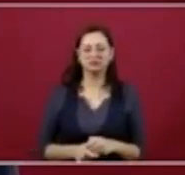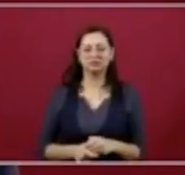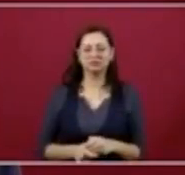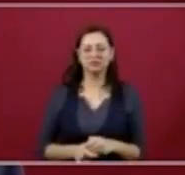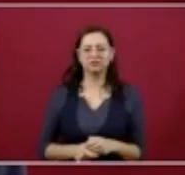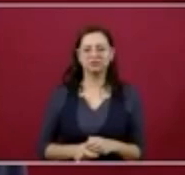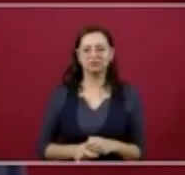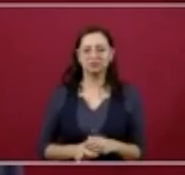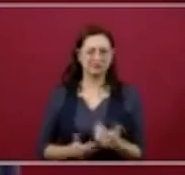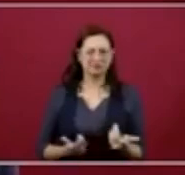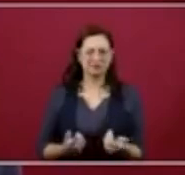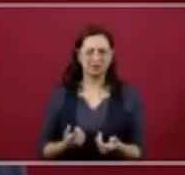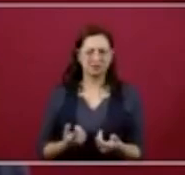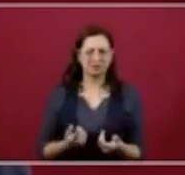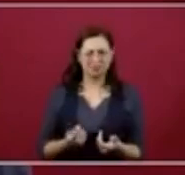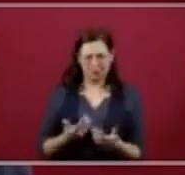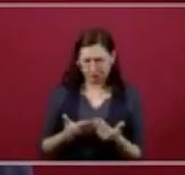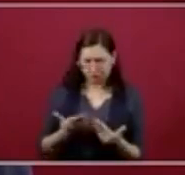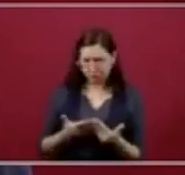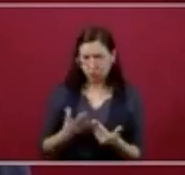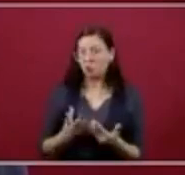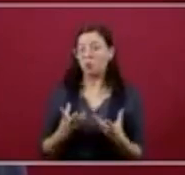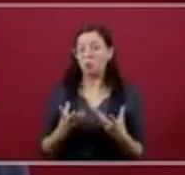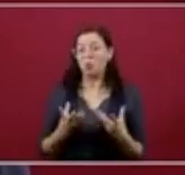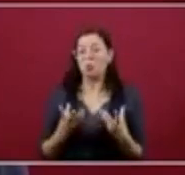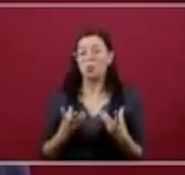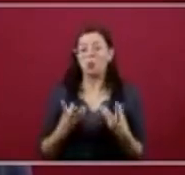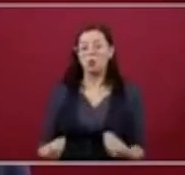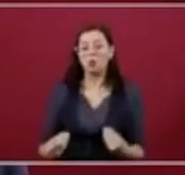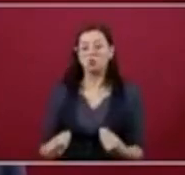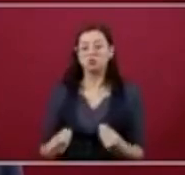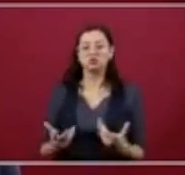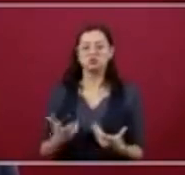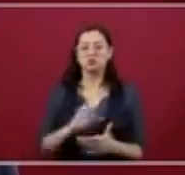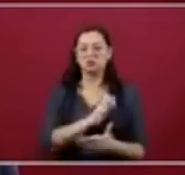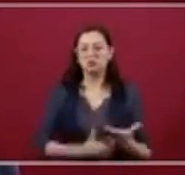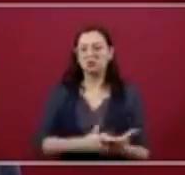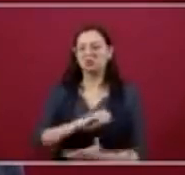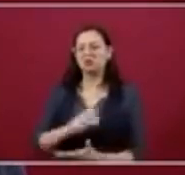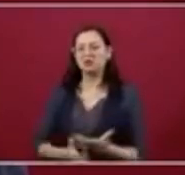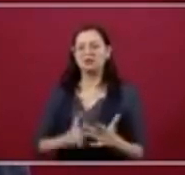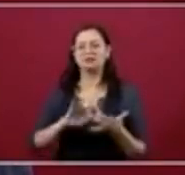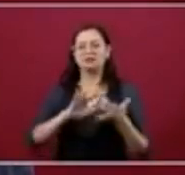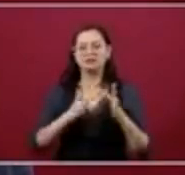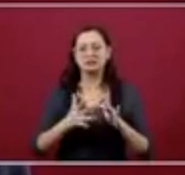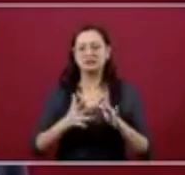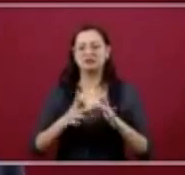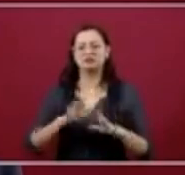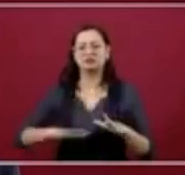pero muchos contratos para redes sociales, para